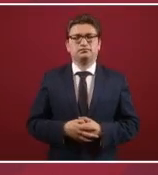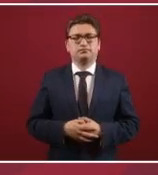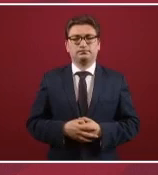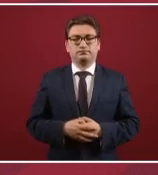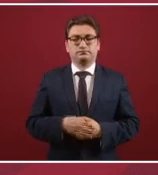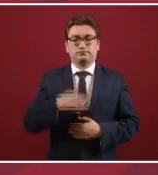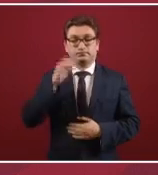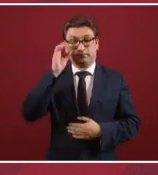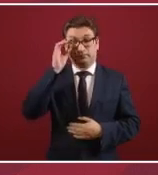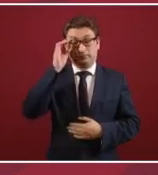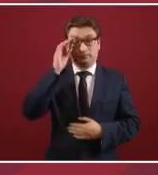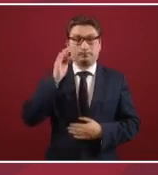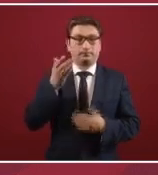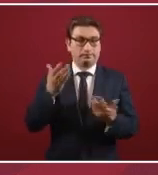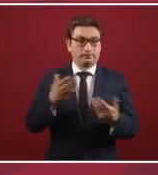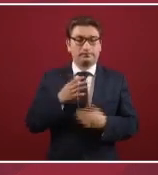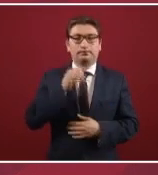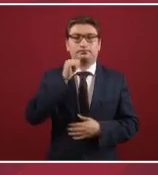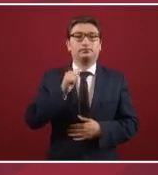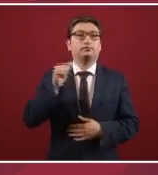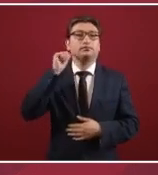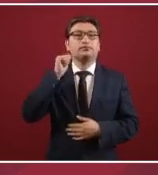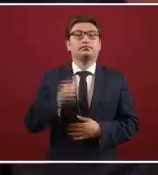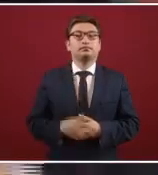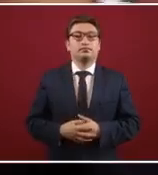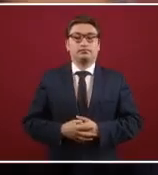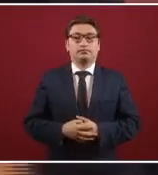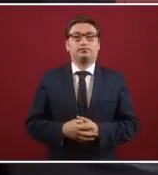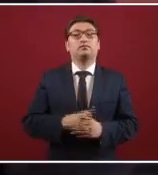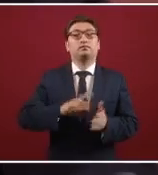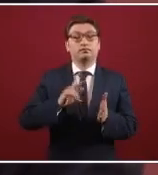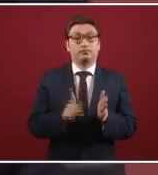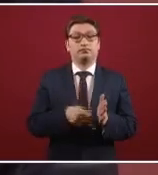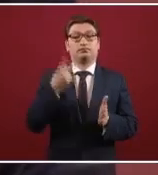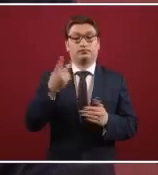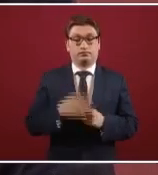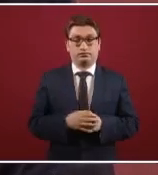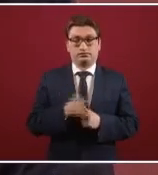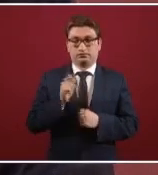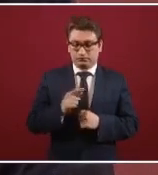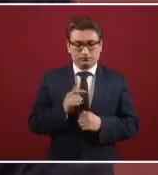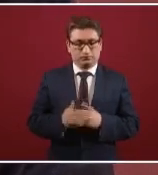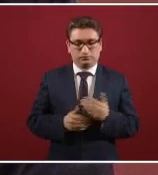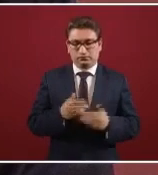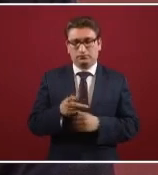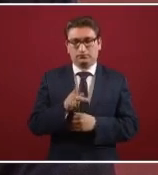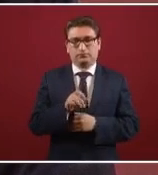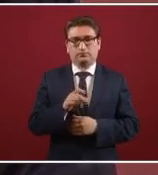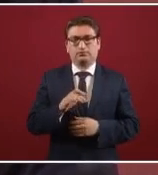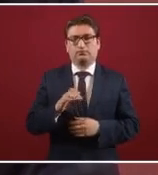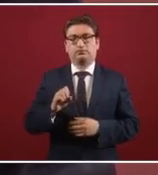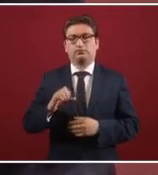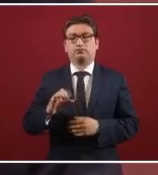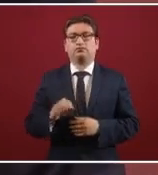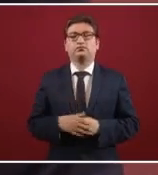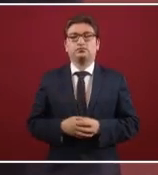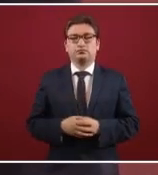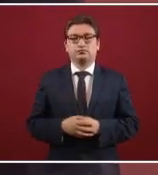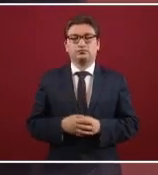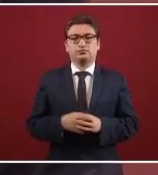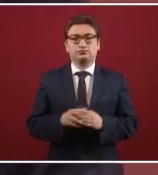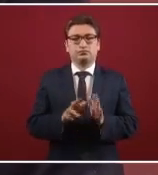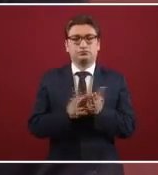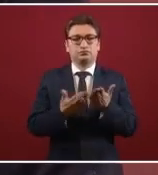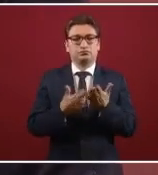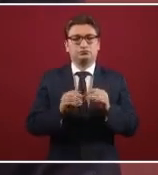entonces ayer de nuevo en el proceso este